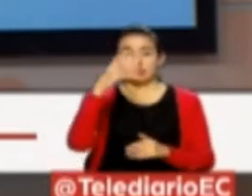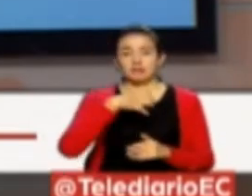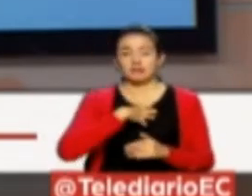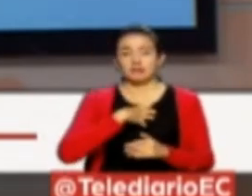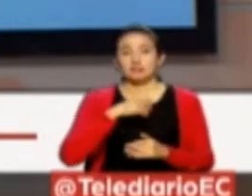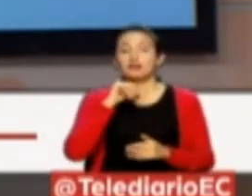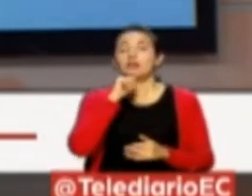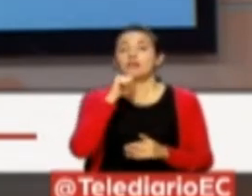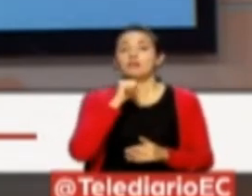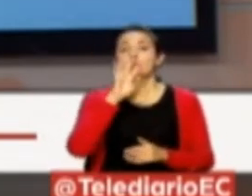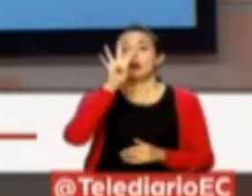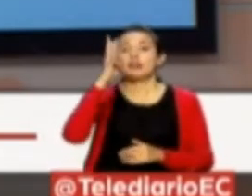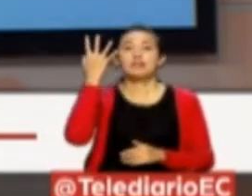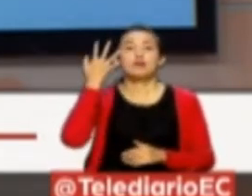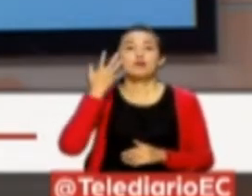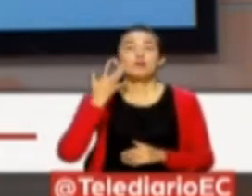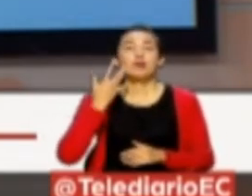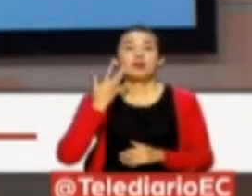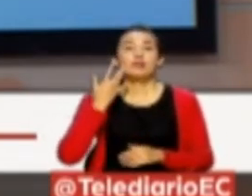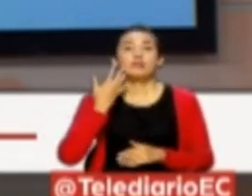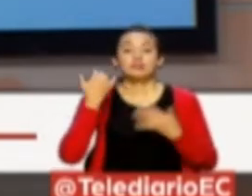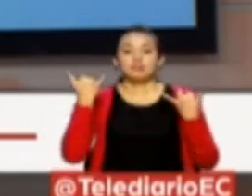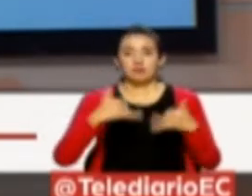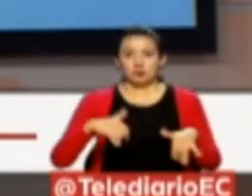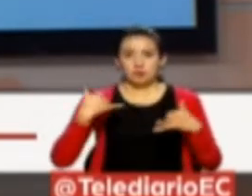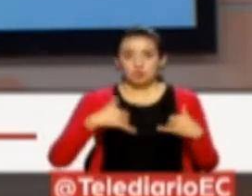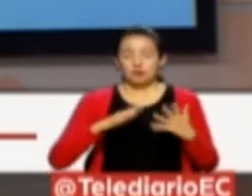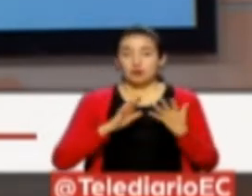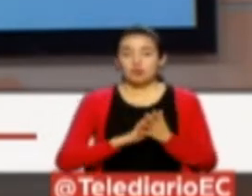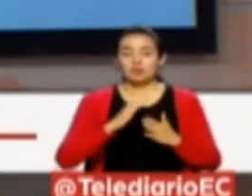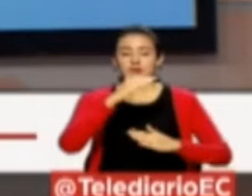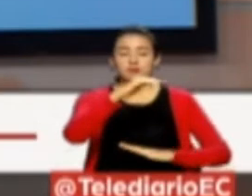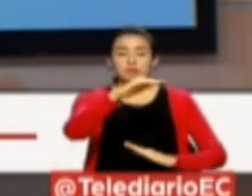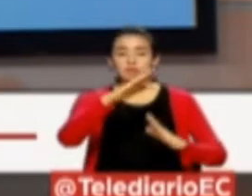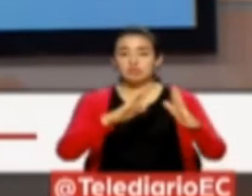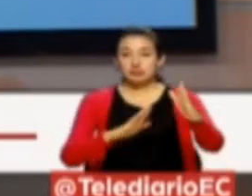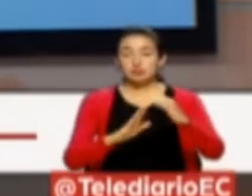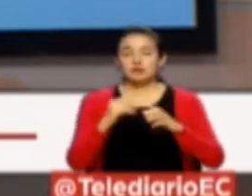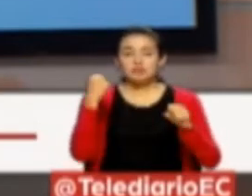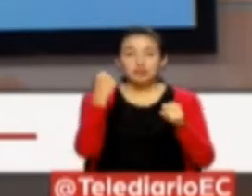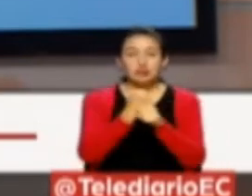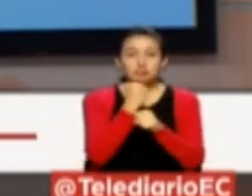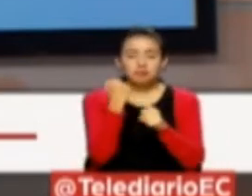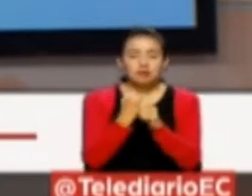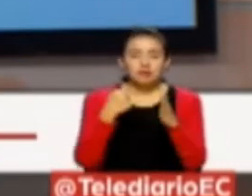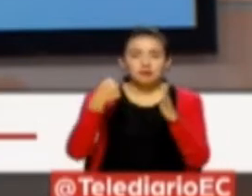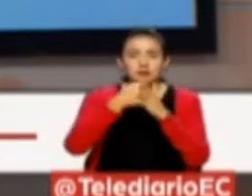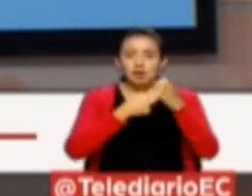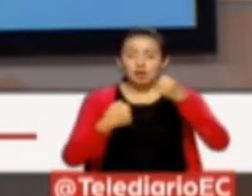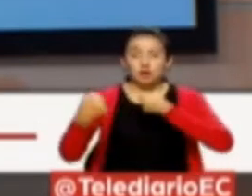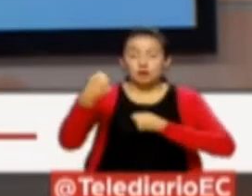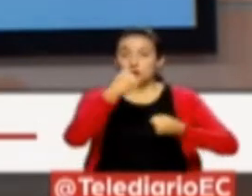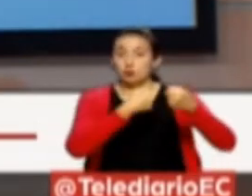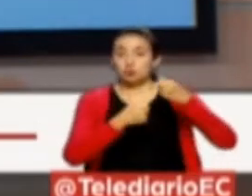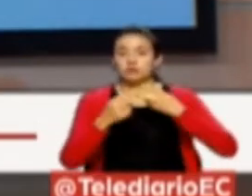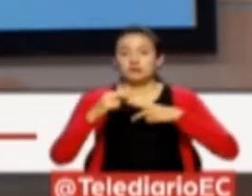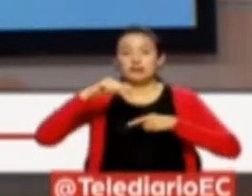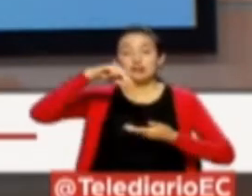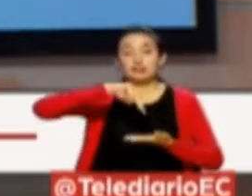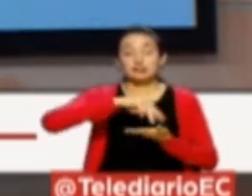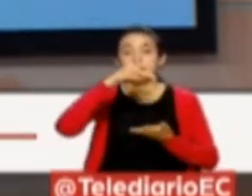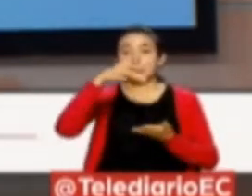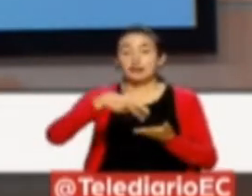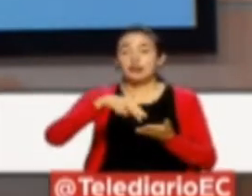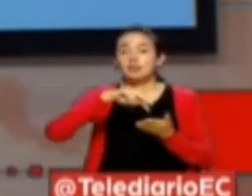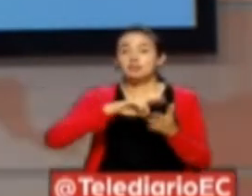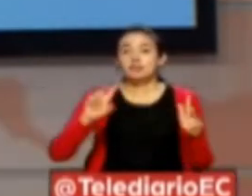faltan 4 días de juegos las disciplinas que te cuento lucha y atletismo que comenzaron comienzan hoy